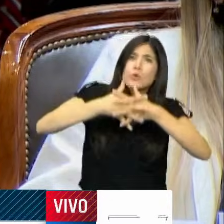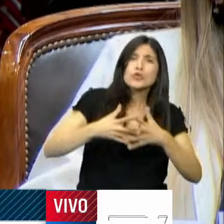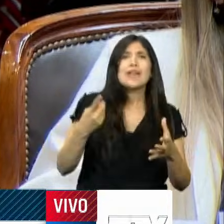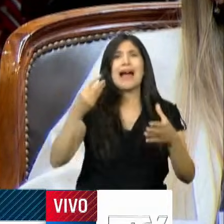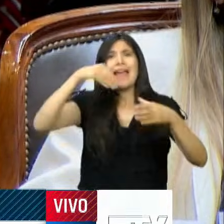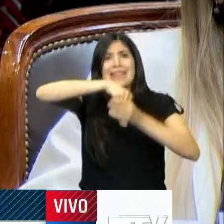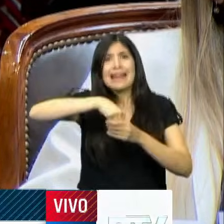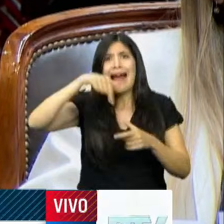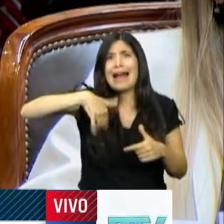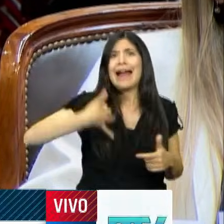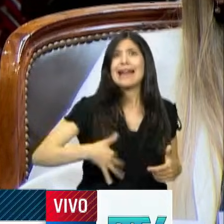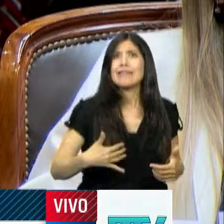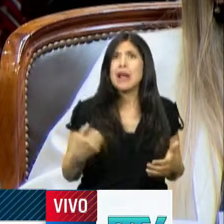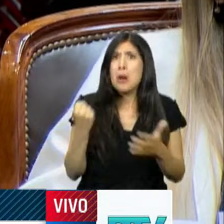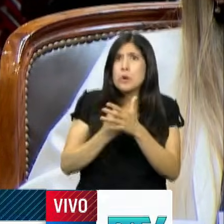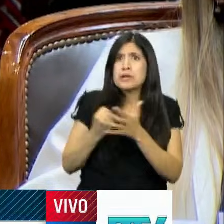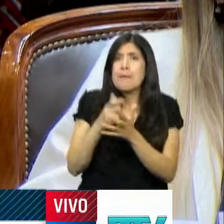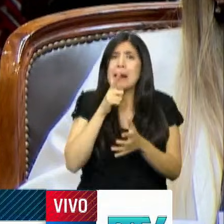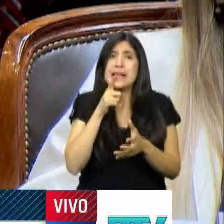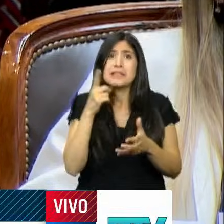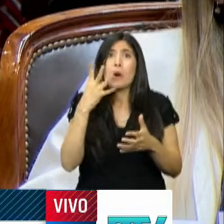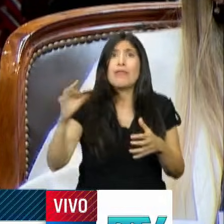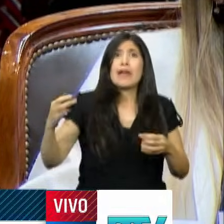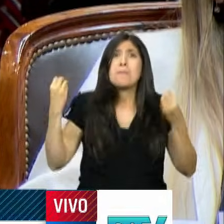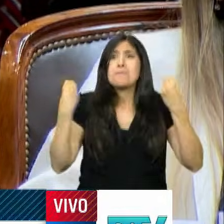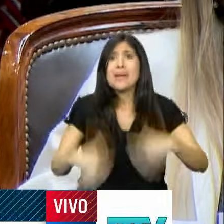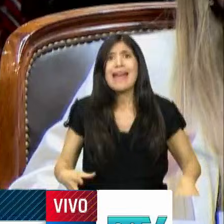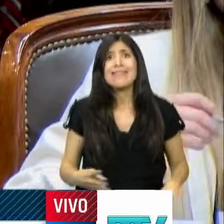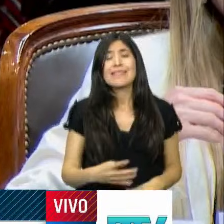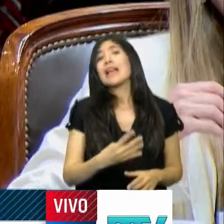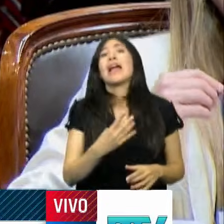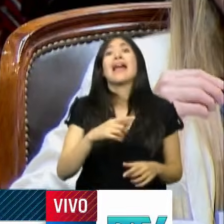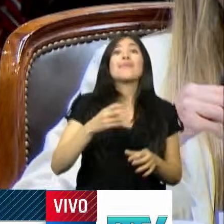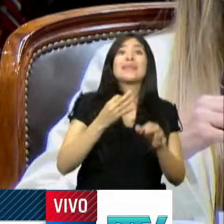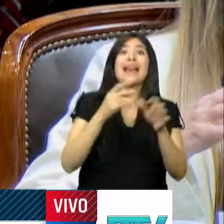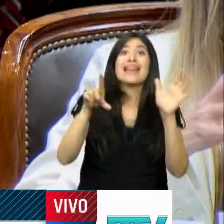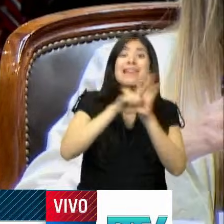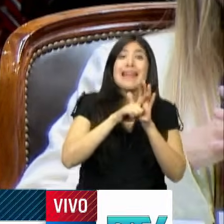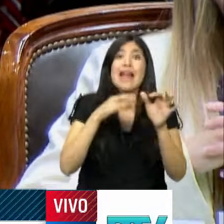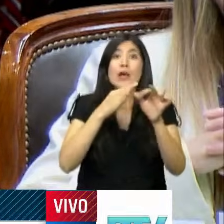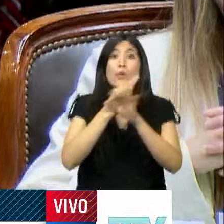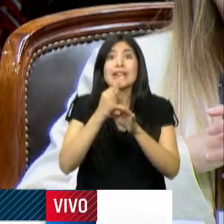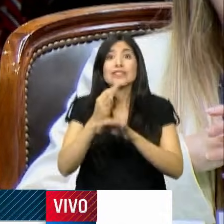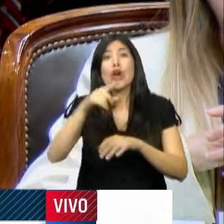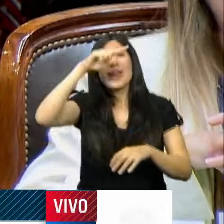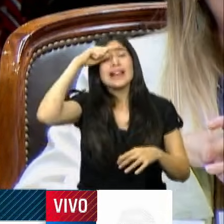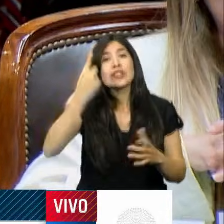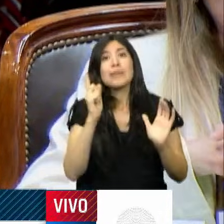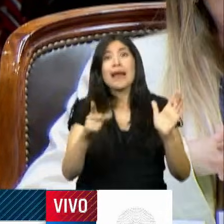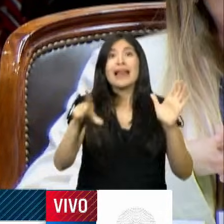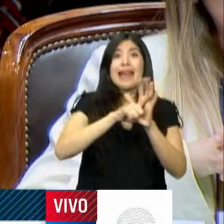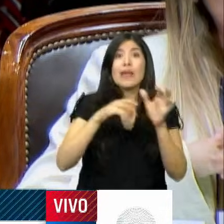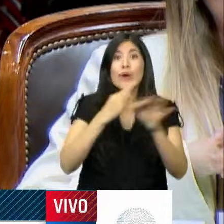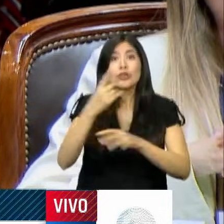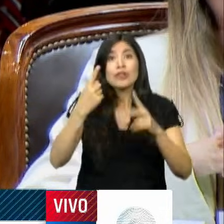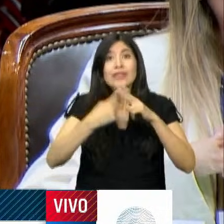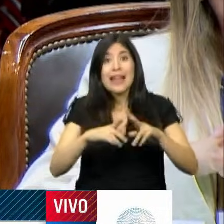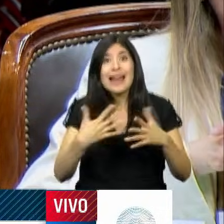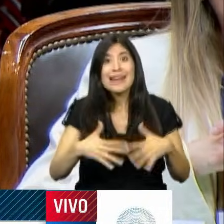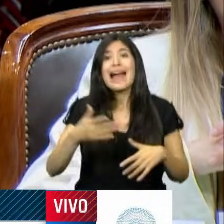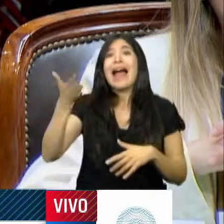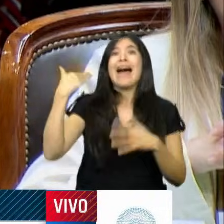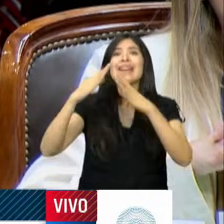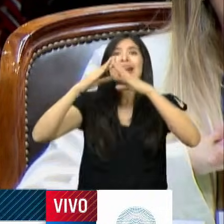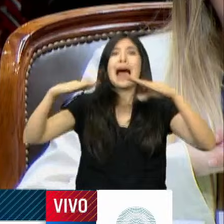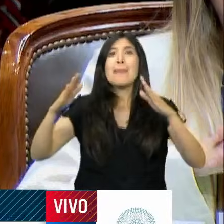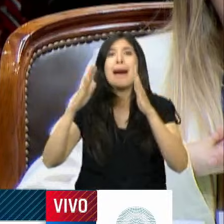en la Argentina. La Ley de Educación Nacional y la Ley de Educación Técnica fueron paridas por la carpa blanca que soportó el gobierno